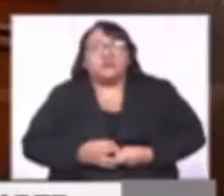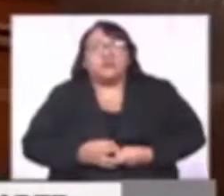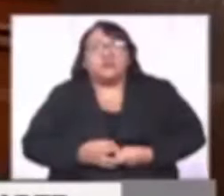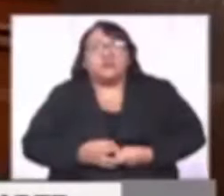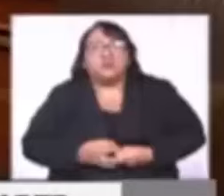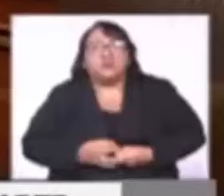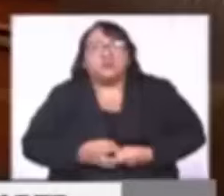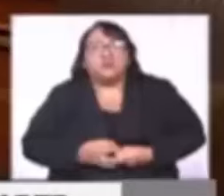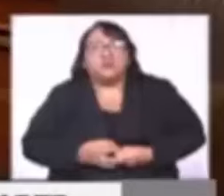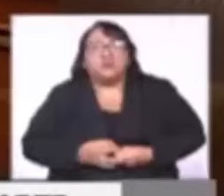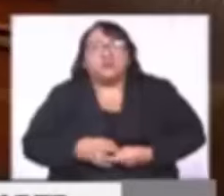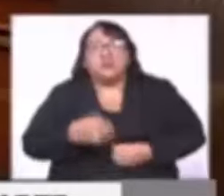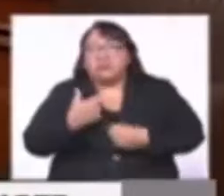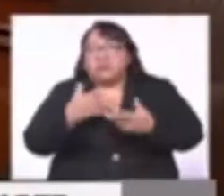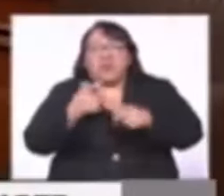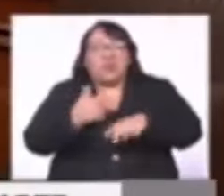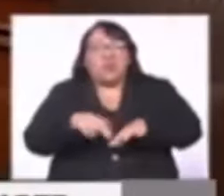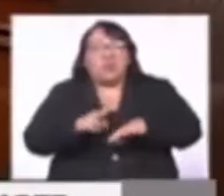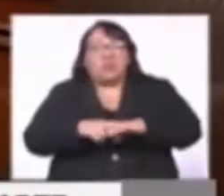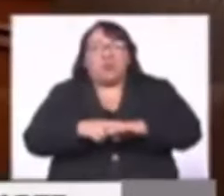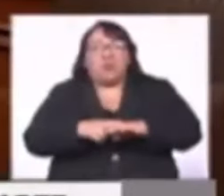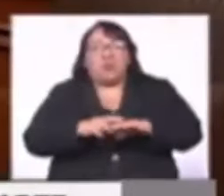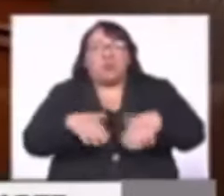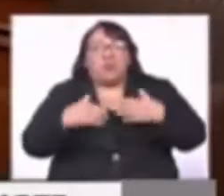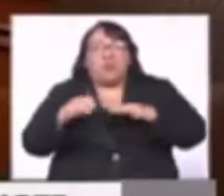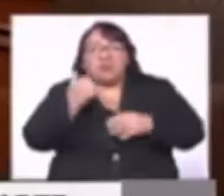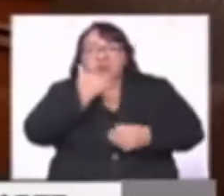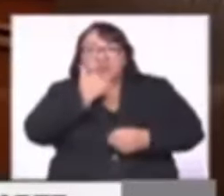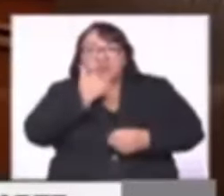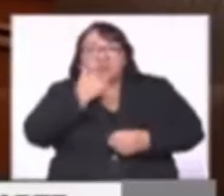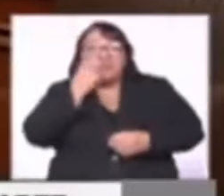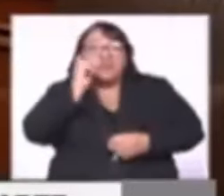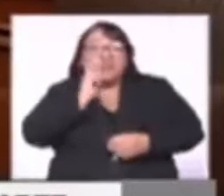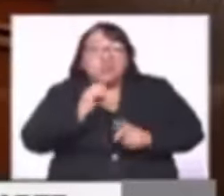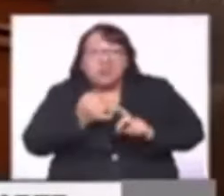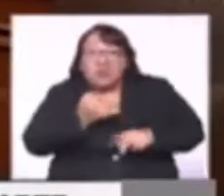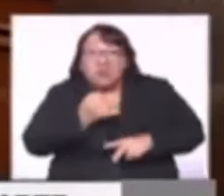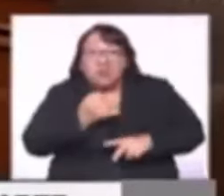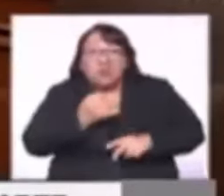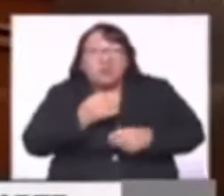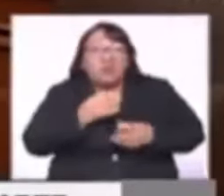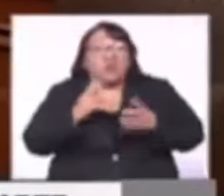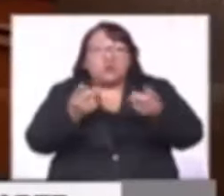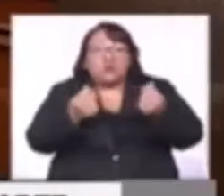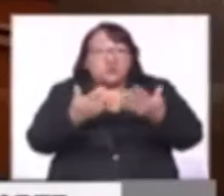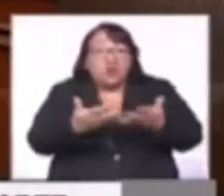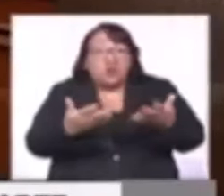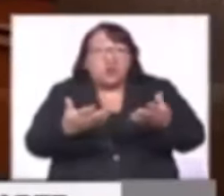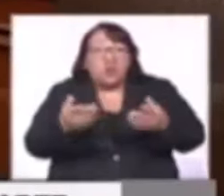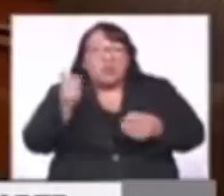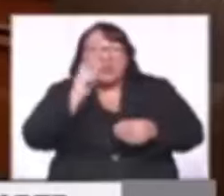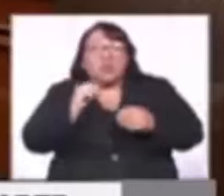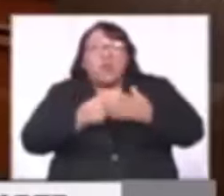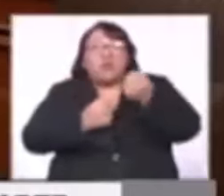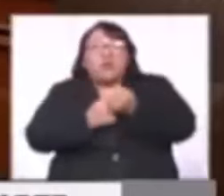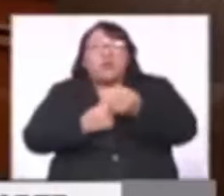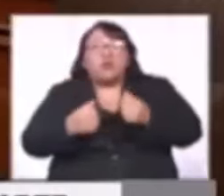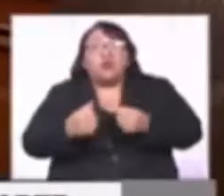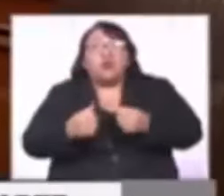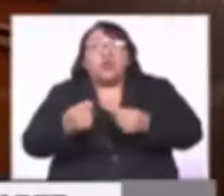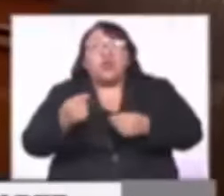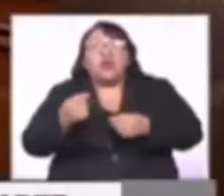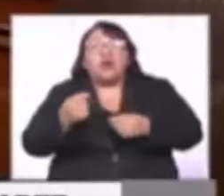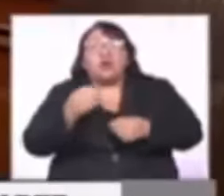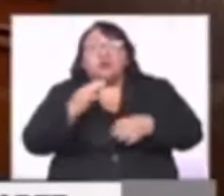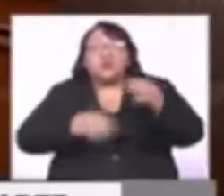como si nada ocurriese o hubiese ocurrido. Mintió sobre sus bienes, mintió sobre colaborar con la justicia, mintió